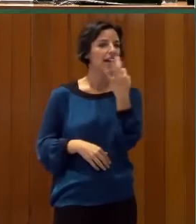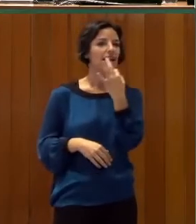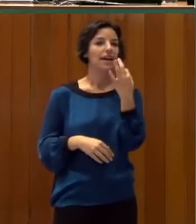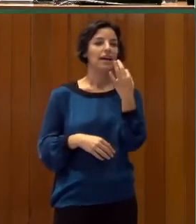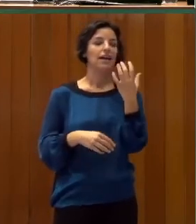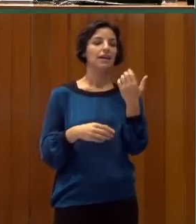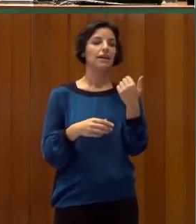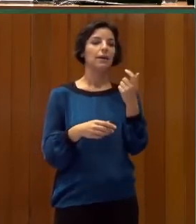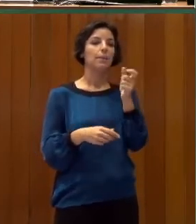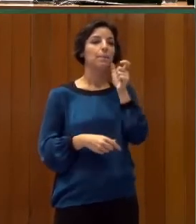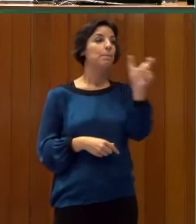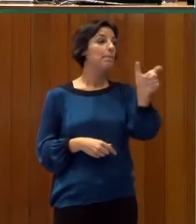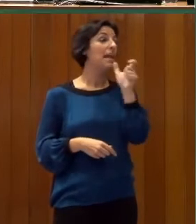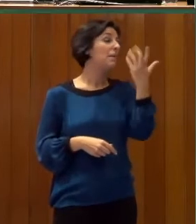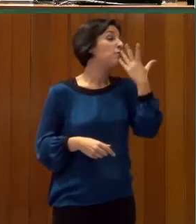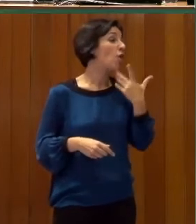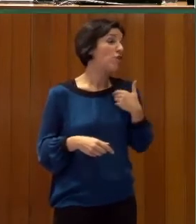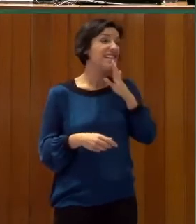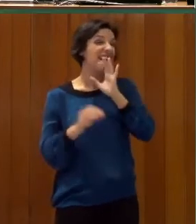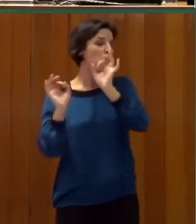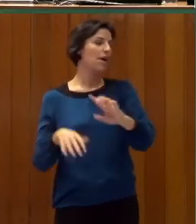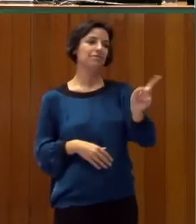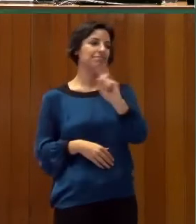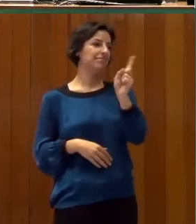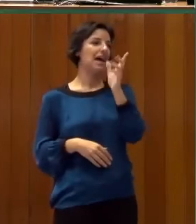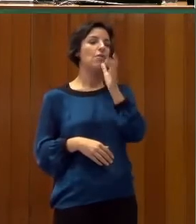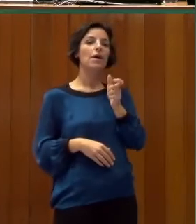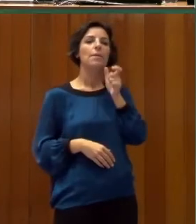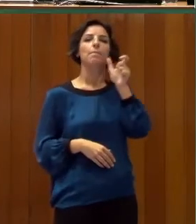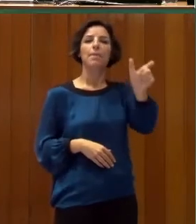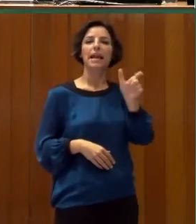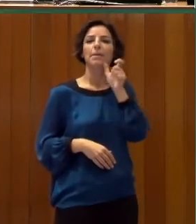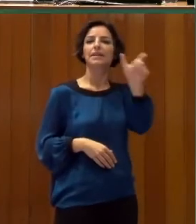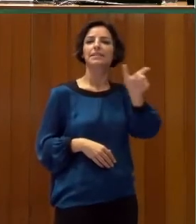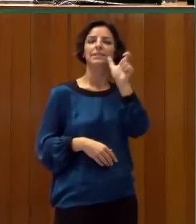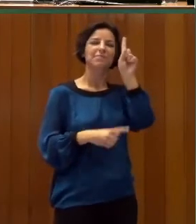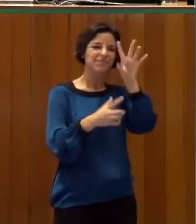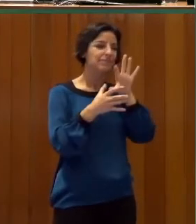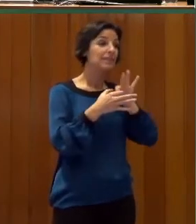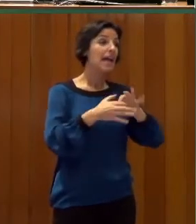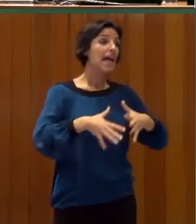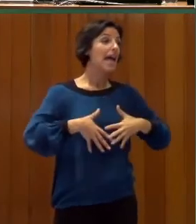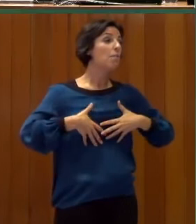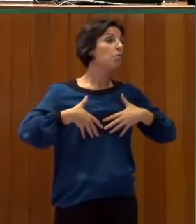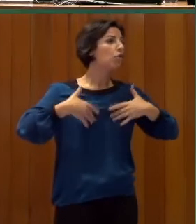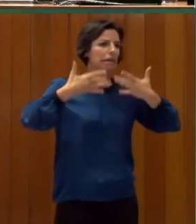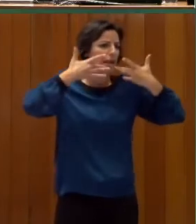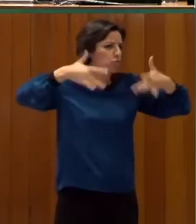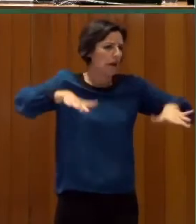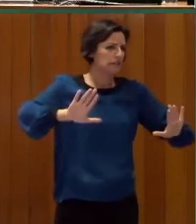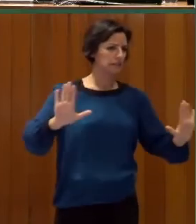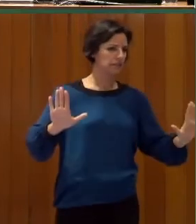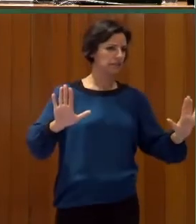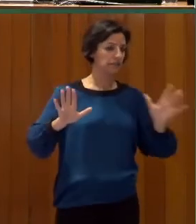de palabras relacionadas con los colores, se presentaban como estímulo palabras emocionalmente neutras en el caso del